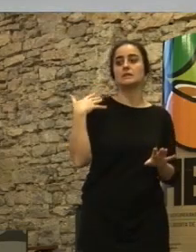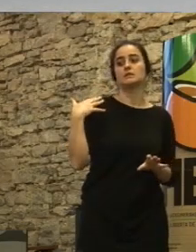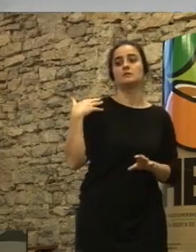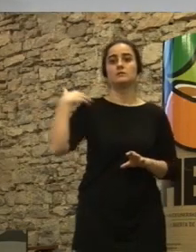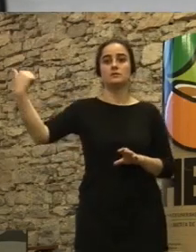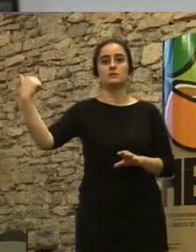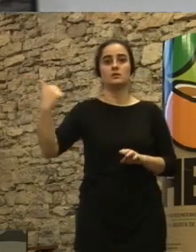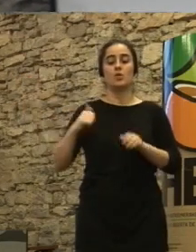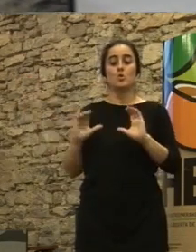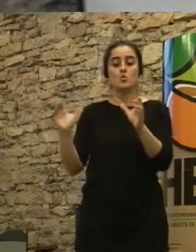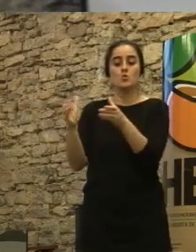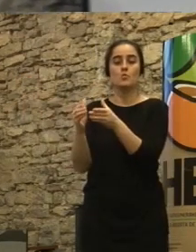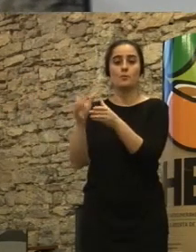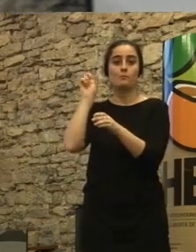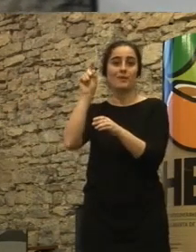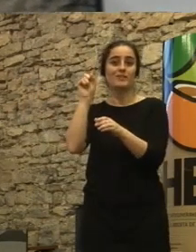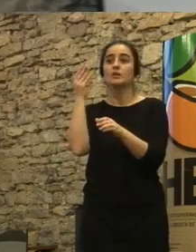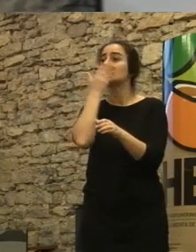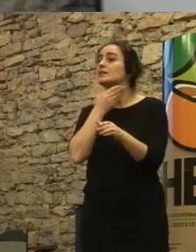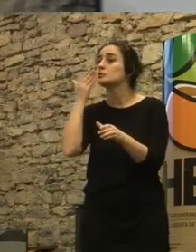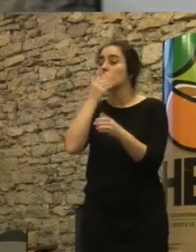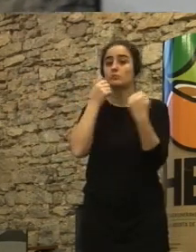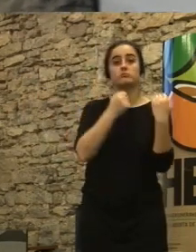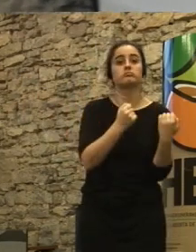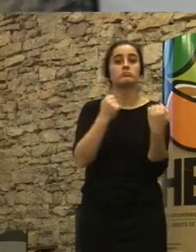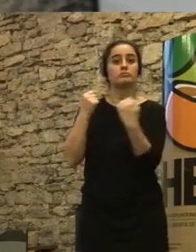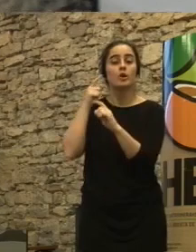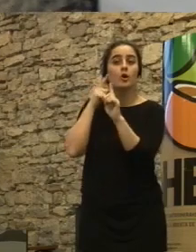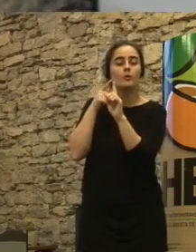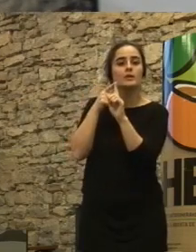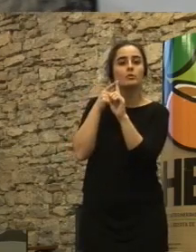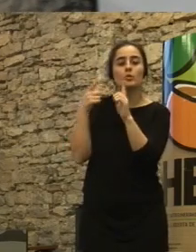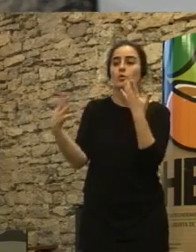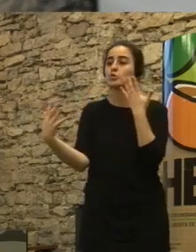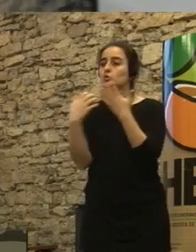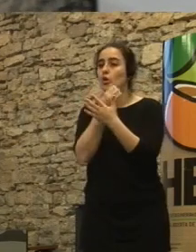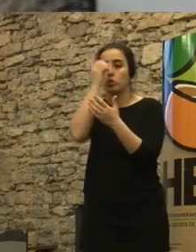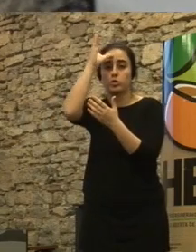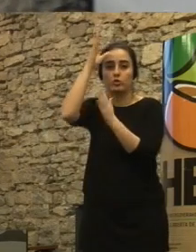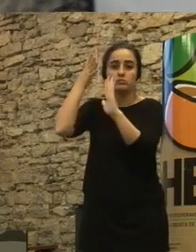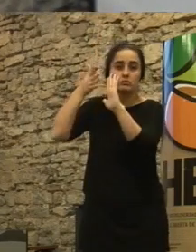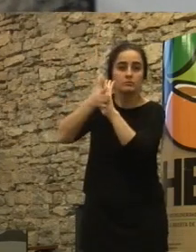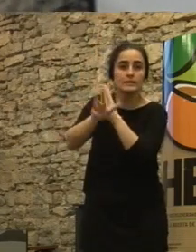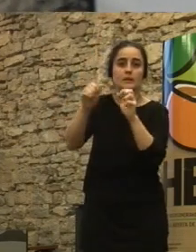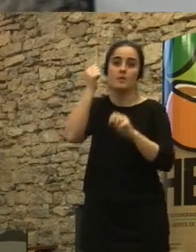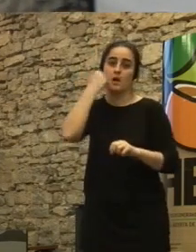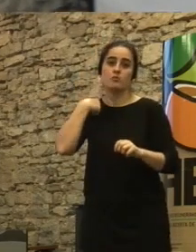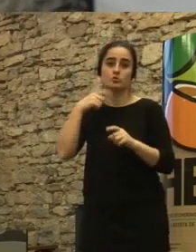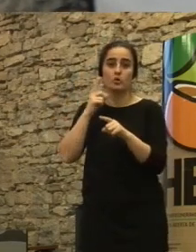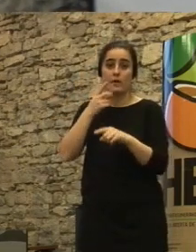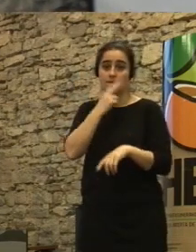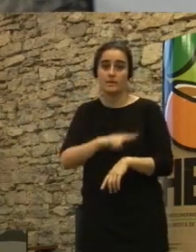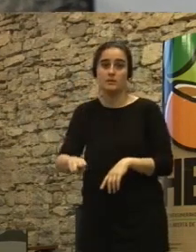los grupos de profesores, las escuelas y las instituciones para que explique todo lo que sabe de abuso infantil, cobra